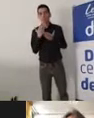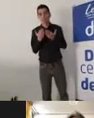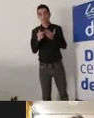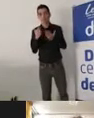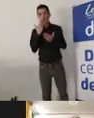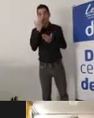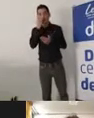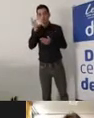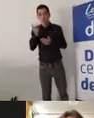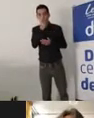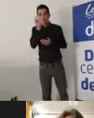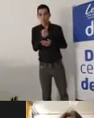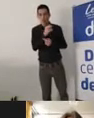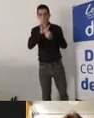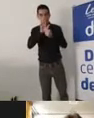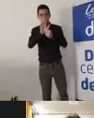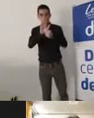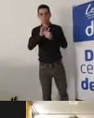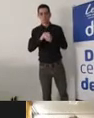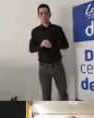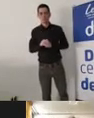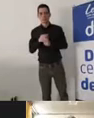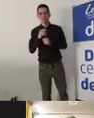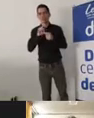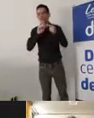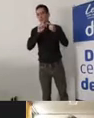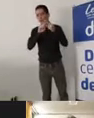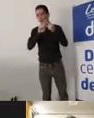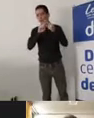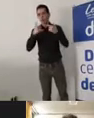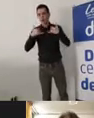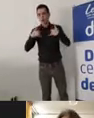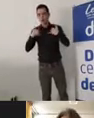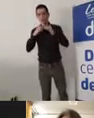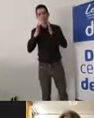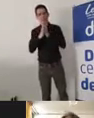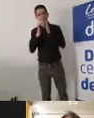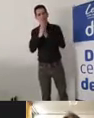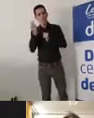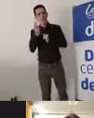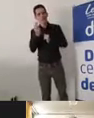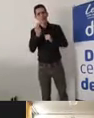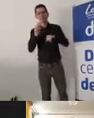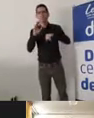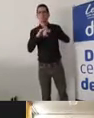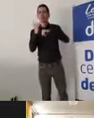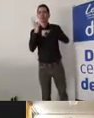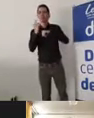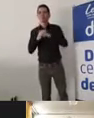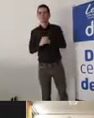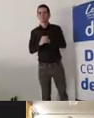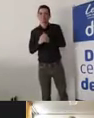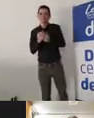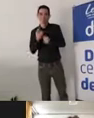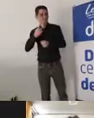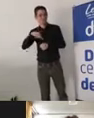¿por qué deben participar los jóvenes? Si algo nos tenemos que preguntar hoy en este espacio es, ¿por qué deben participar los jóvenes? Ya